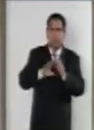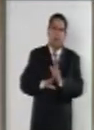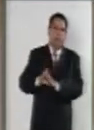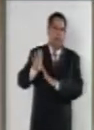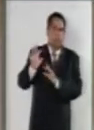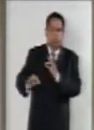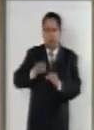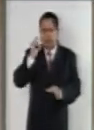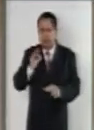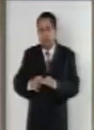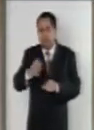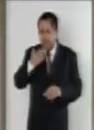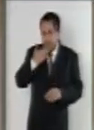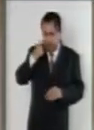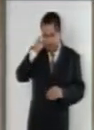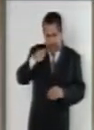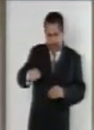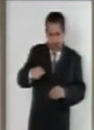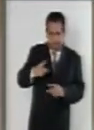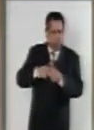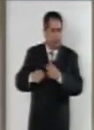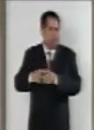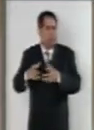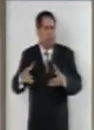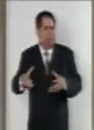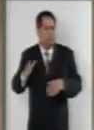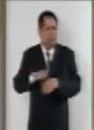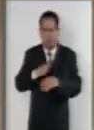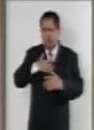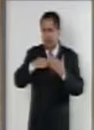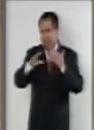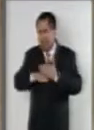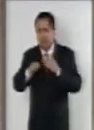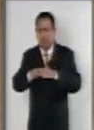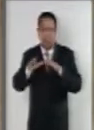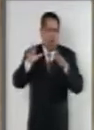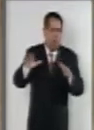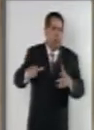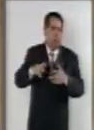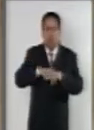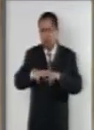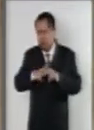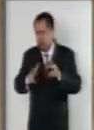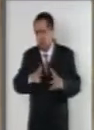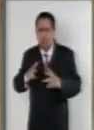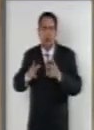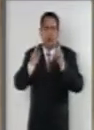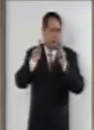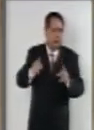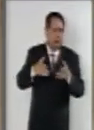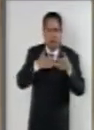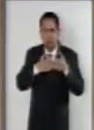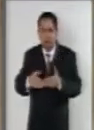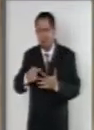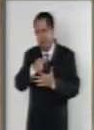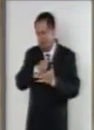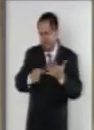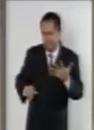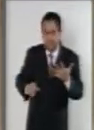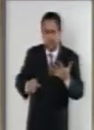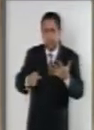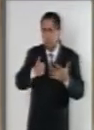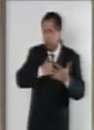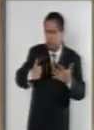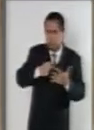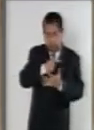actividad productiva, debido a que cuentan con carreteras, aeropuertos, ferrocarriles, puertos, corredores